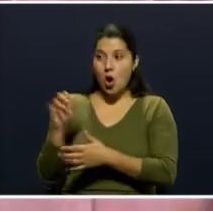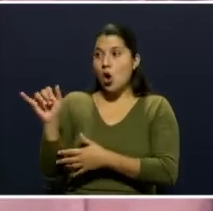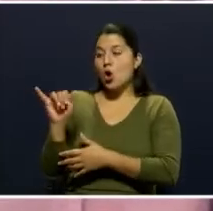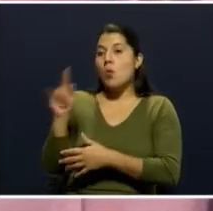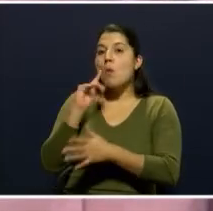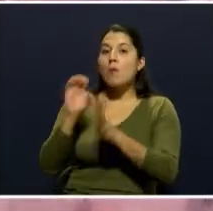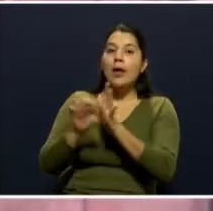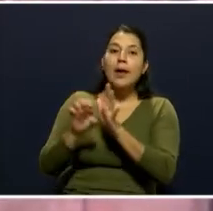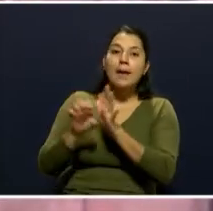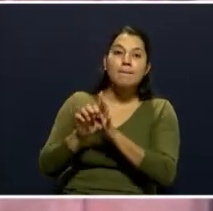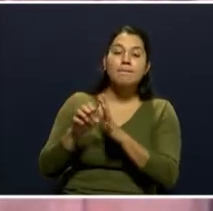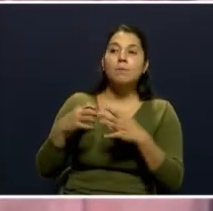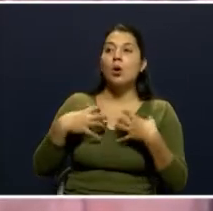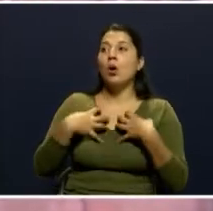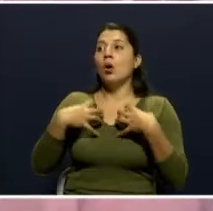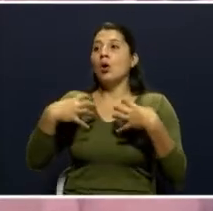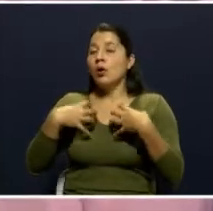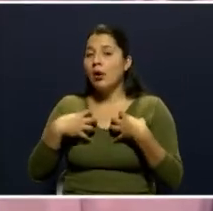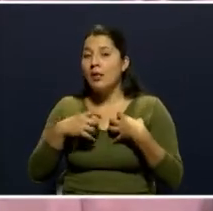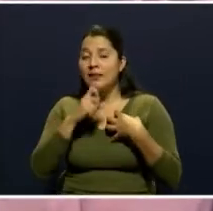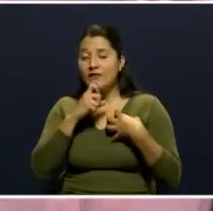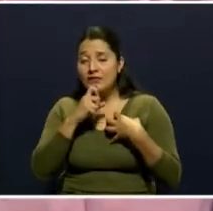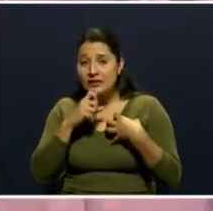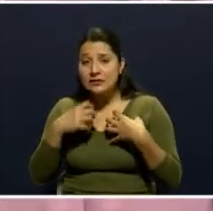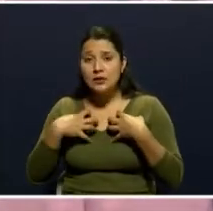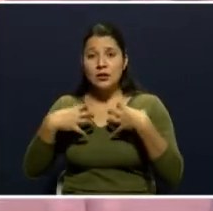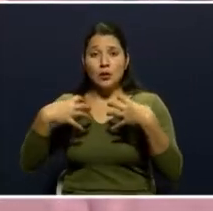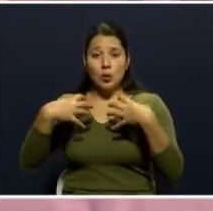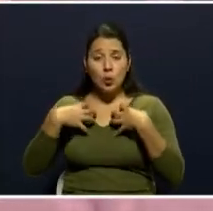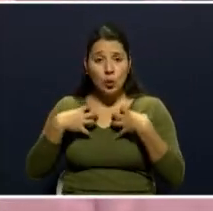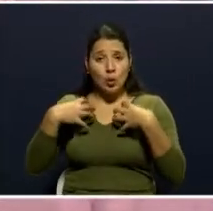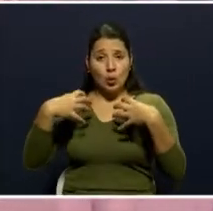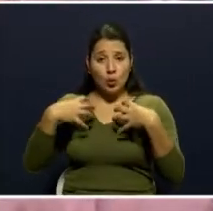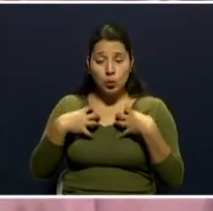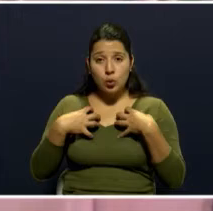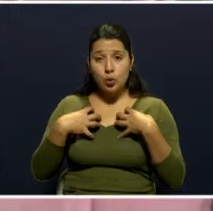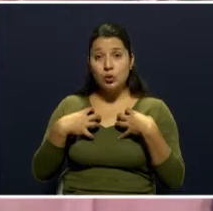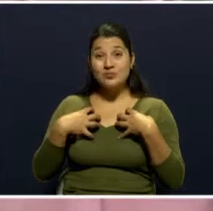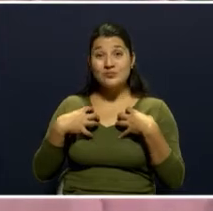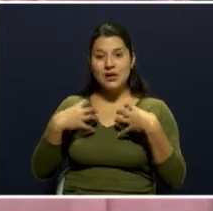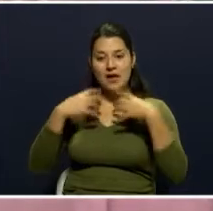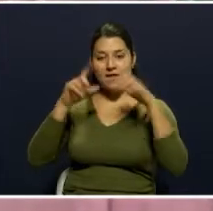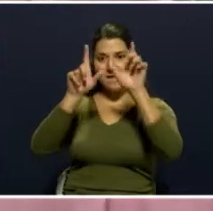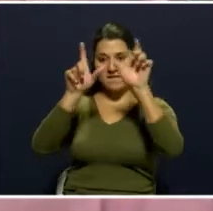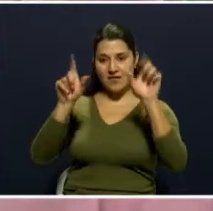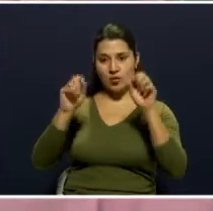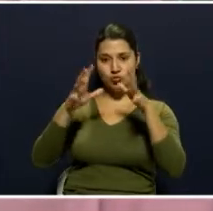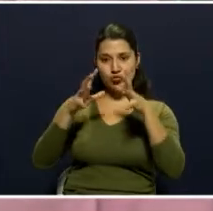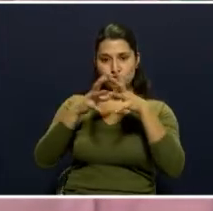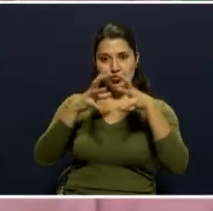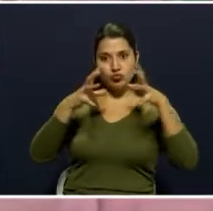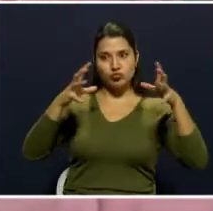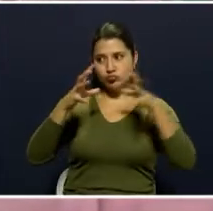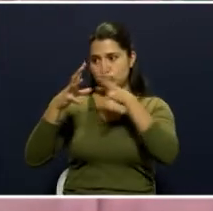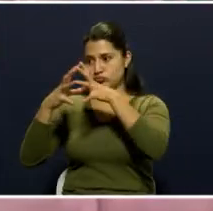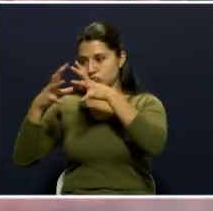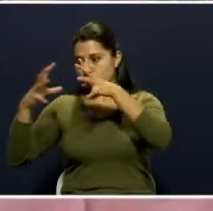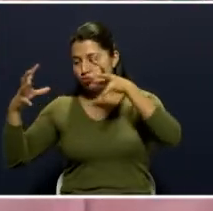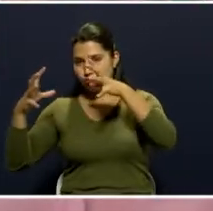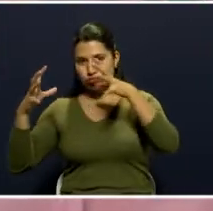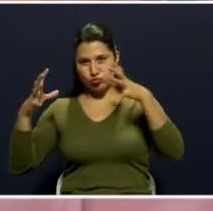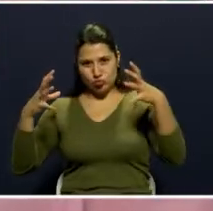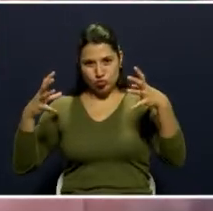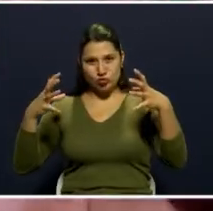una neumonía incluso lateral que se da en los dos pulmones, esta inflamación tan fuerte, porque el virus, como